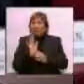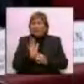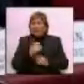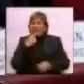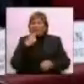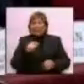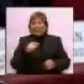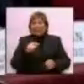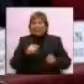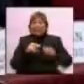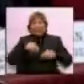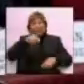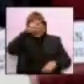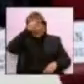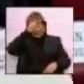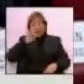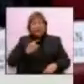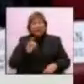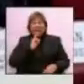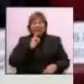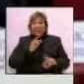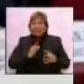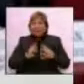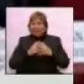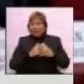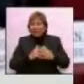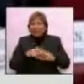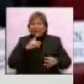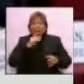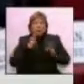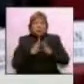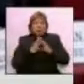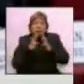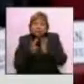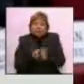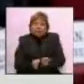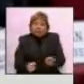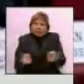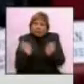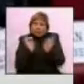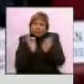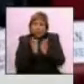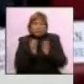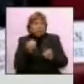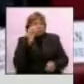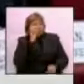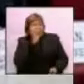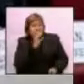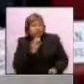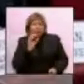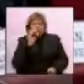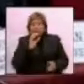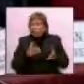Esta relación entre Perú y los Estados Unidos de América es muy importante y estamos tratando de buscar maneras